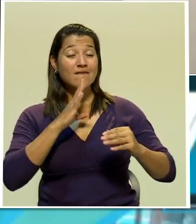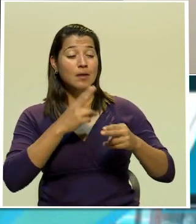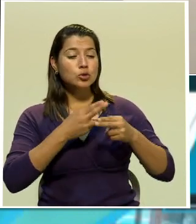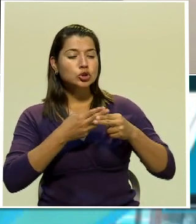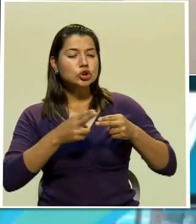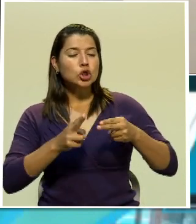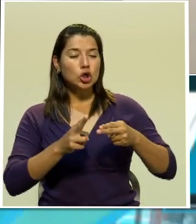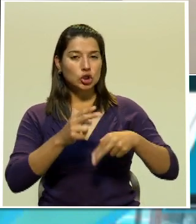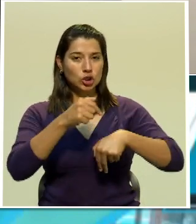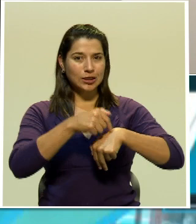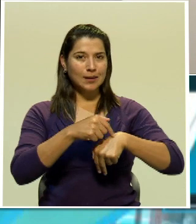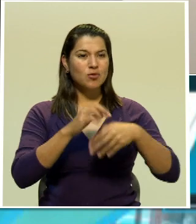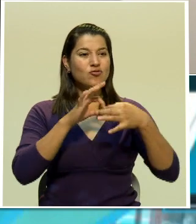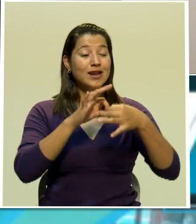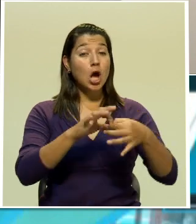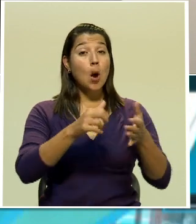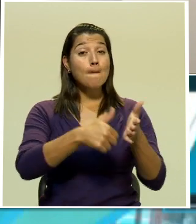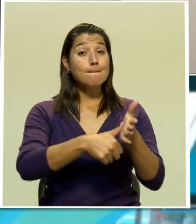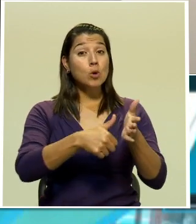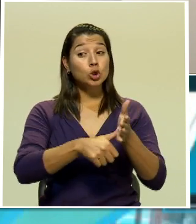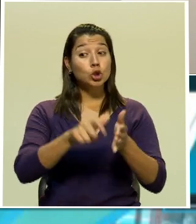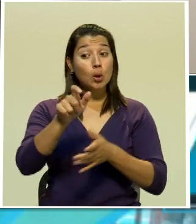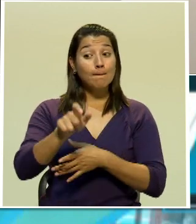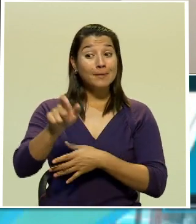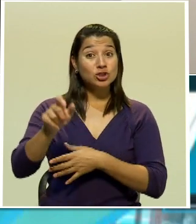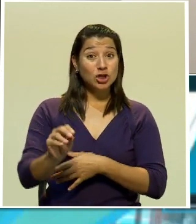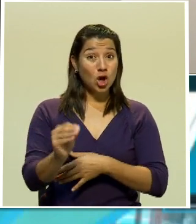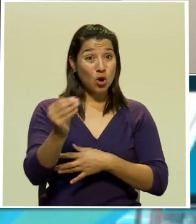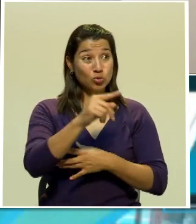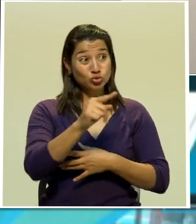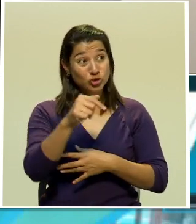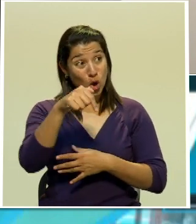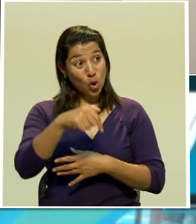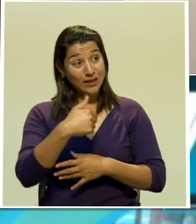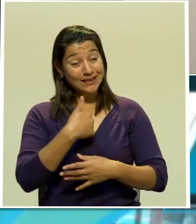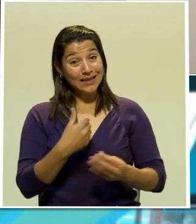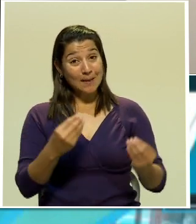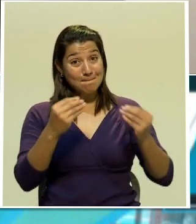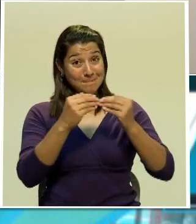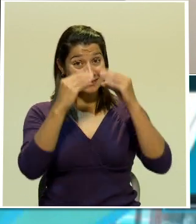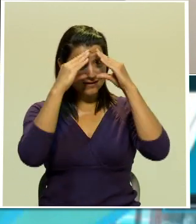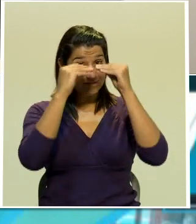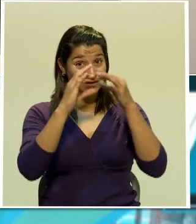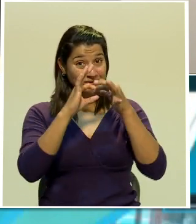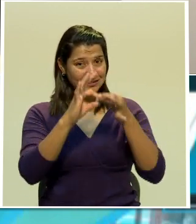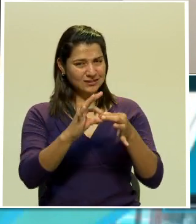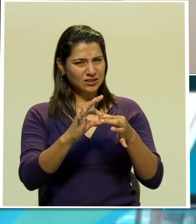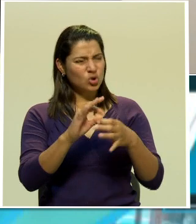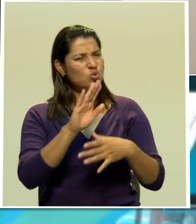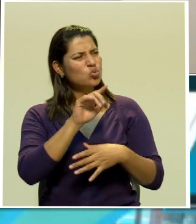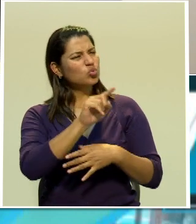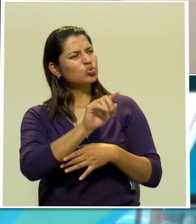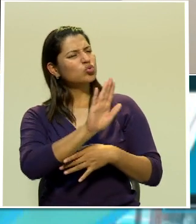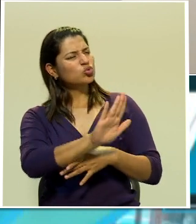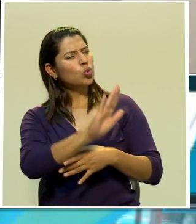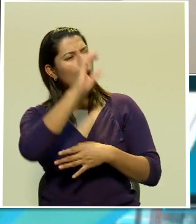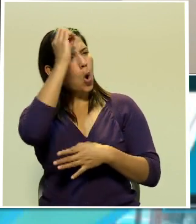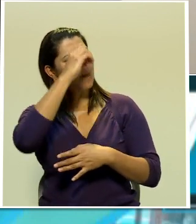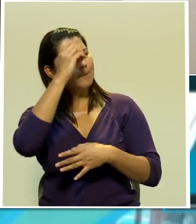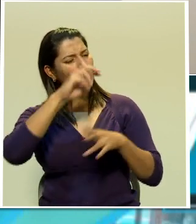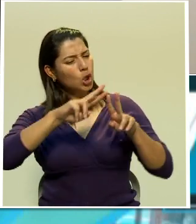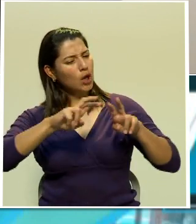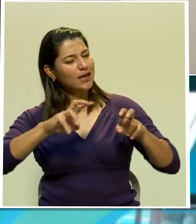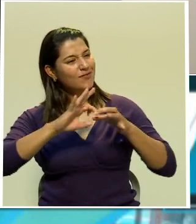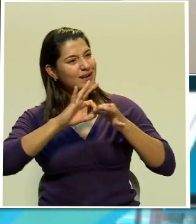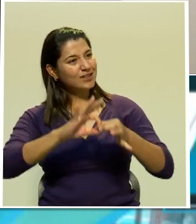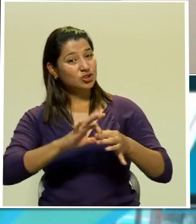joven. Hoy ya tenés más datos. ¿Cómo analizás el voto joven? ¿Cómo